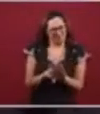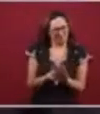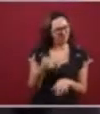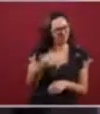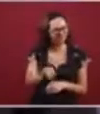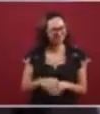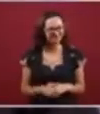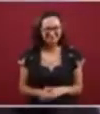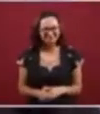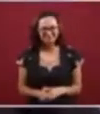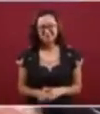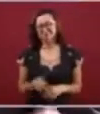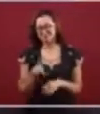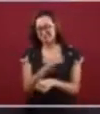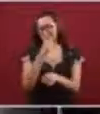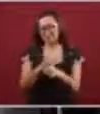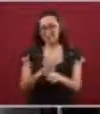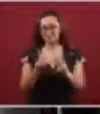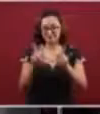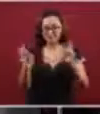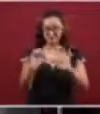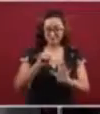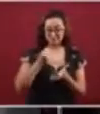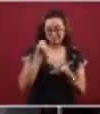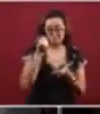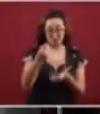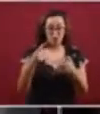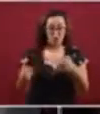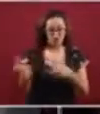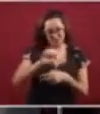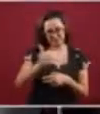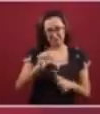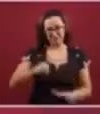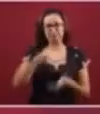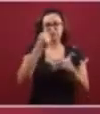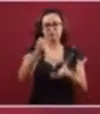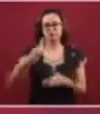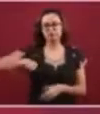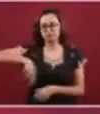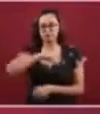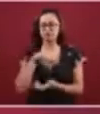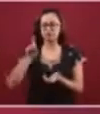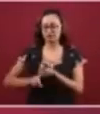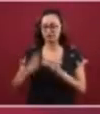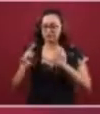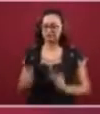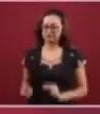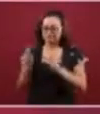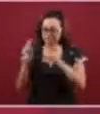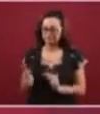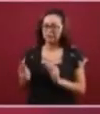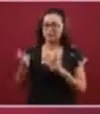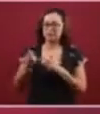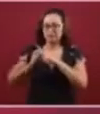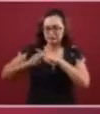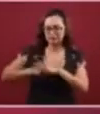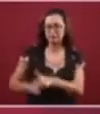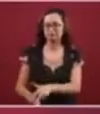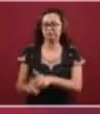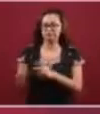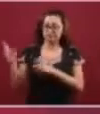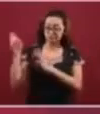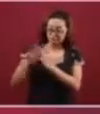Entonces, la primera, sobre el presupuesto, es muy importante decir que nosotros tenemos un departamento de comercialización, que estamos en